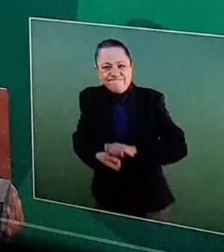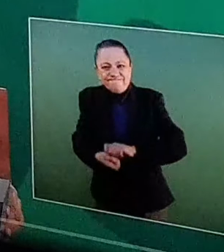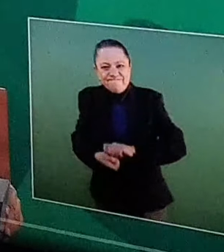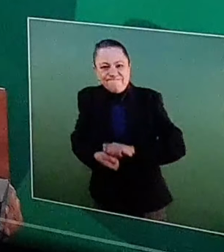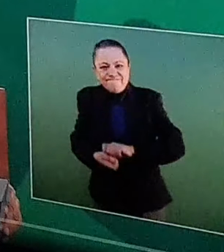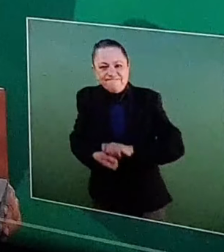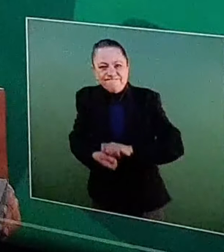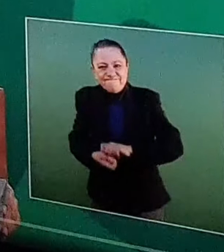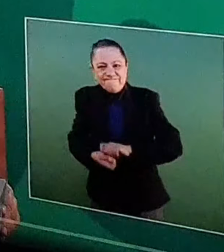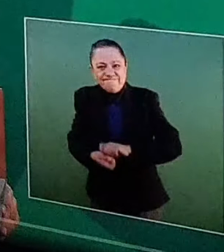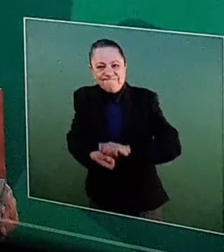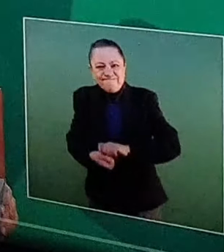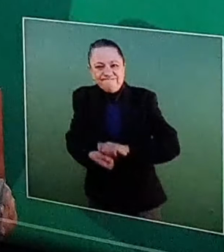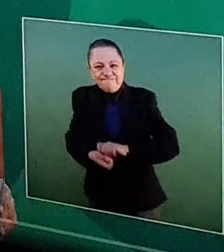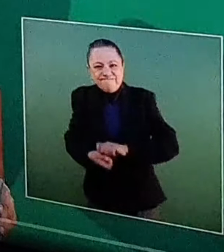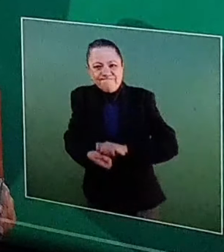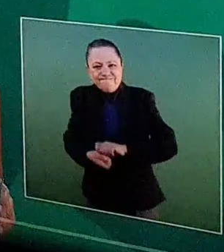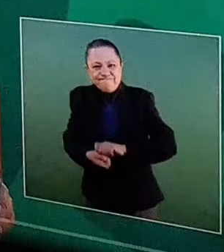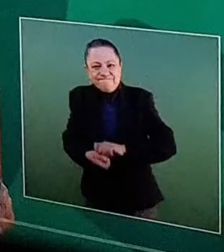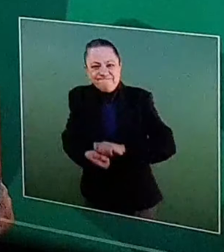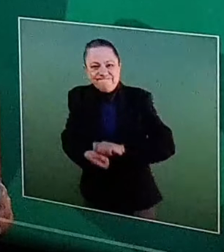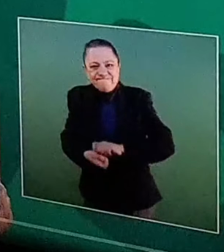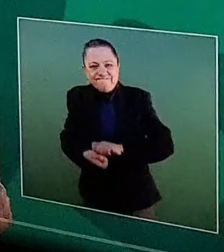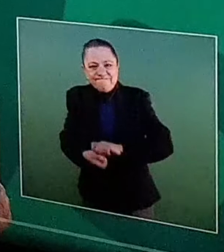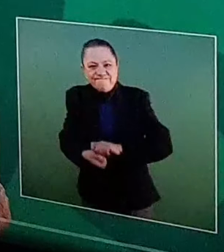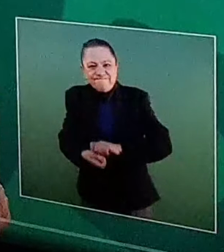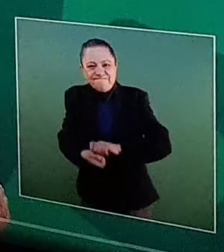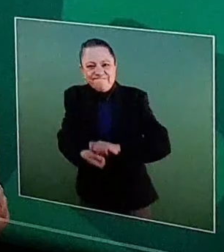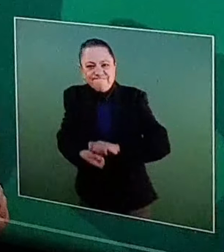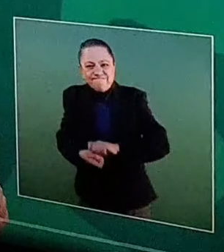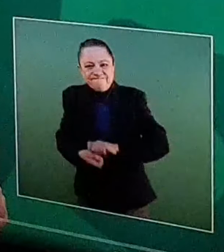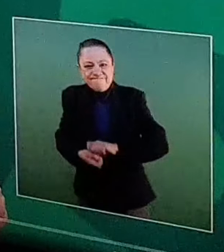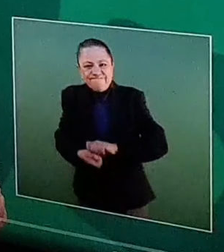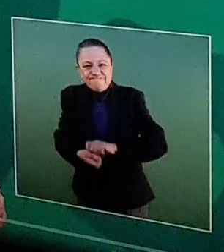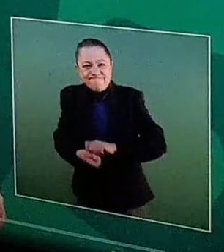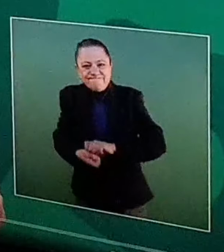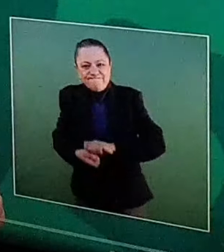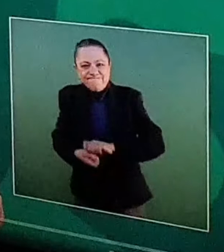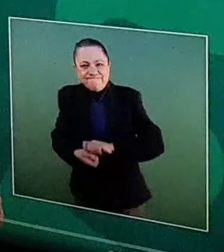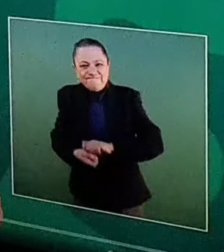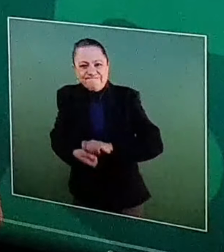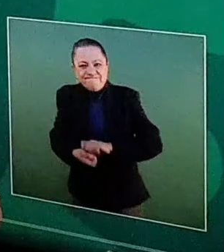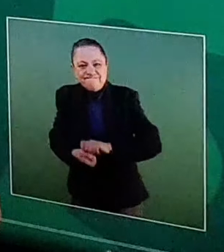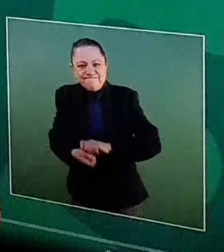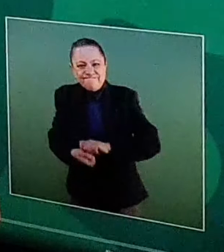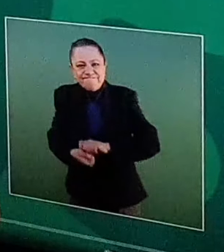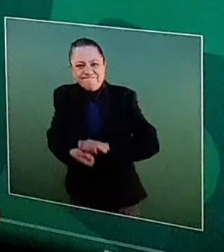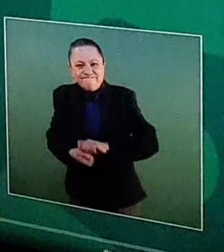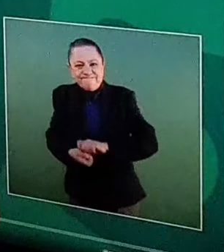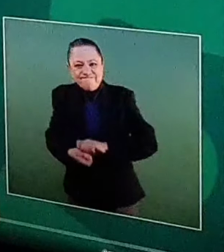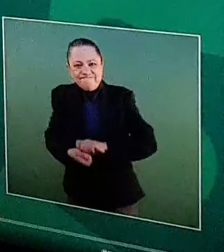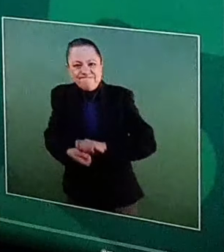das transnacionais. Não é à toa que o Obrador já está sofrendo